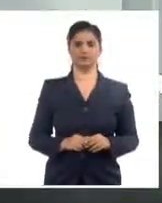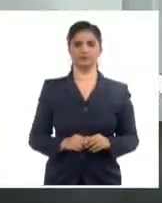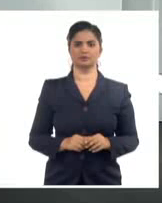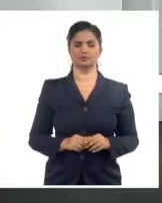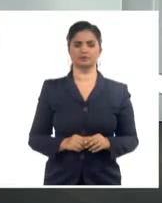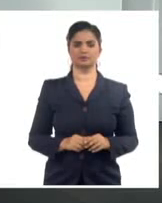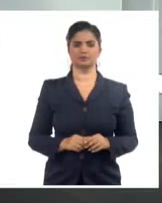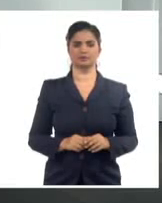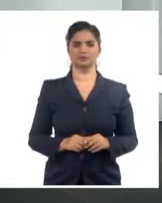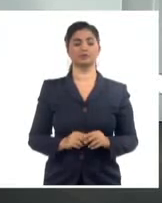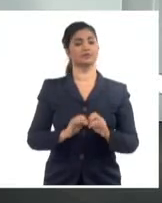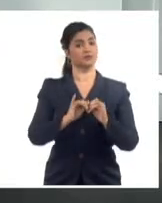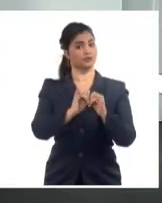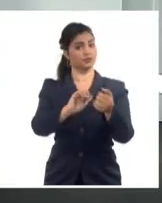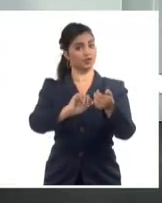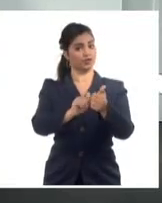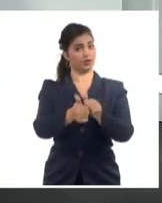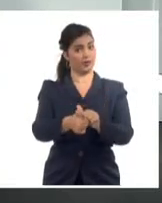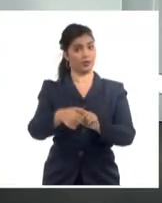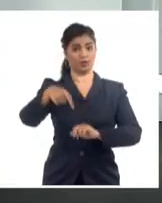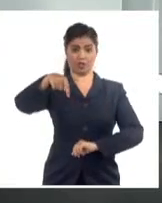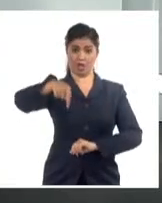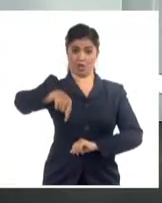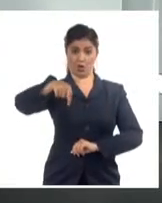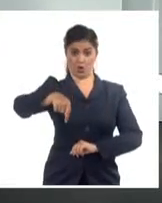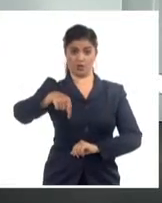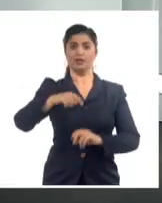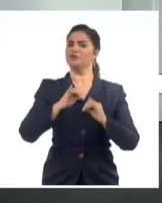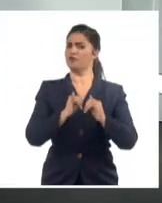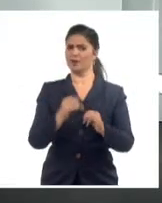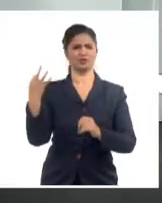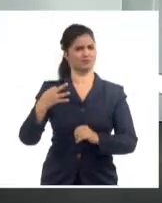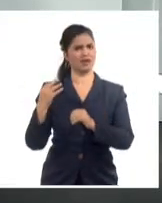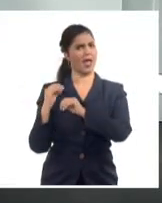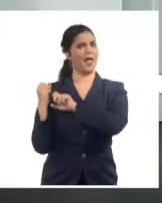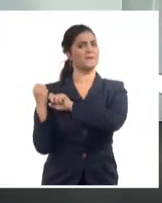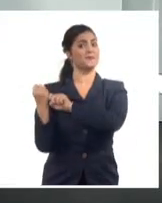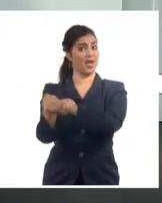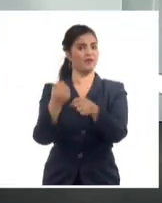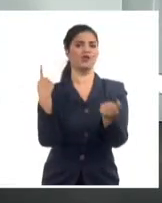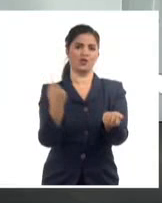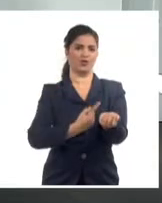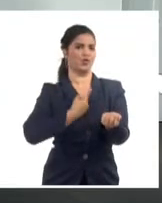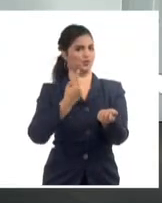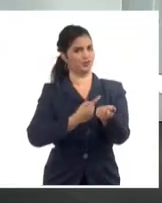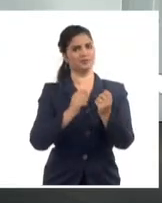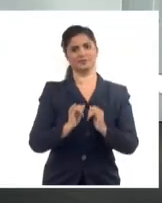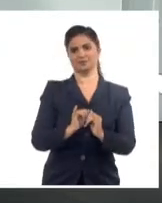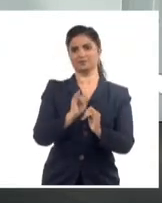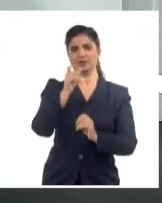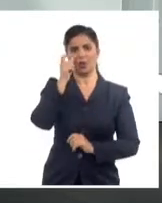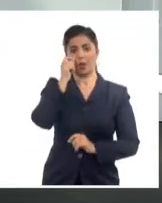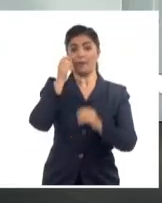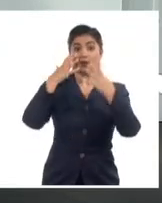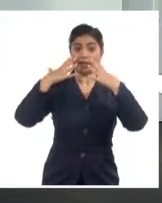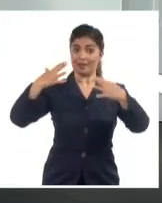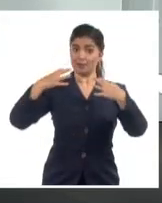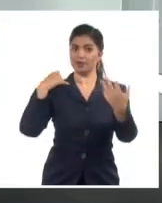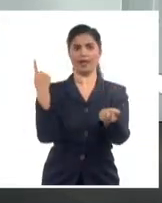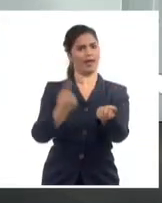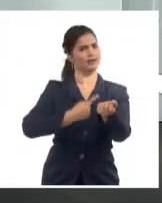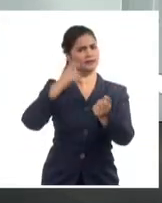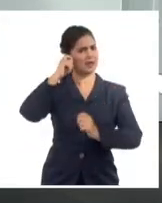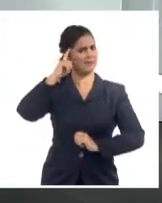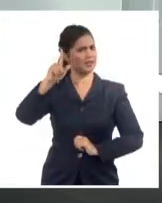Nuestro segmento deportivo de este mediodía cargado de béisbol, y es que Pedro Medina, un pelotero fundamental en los